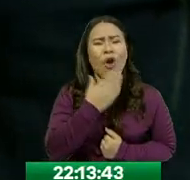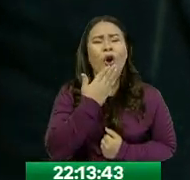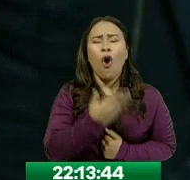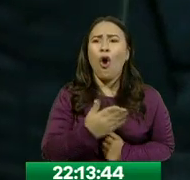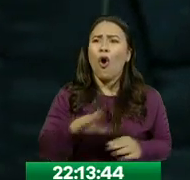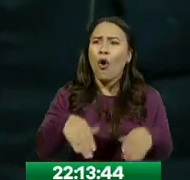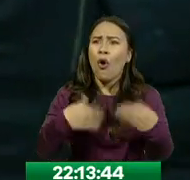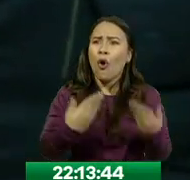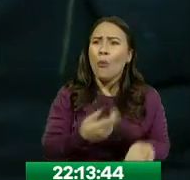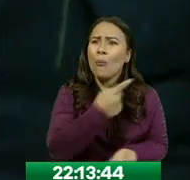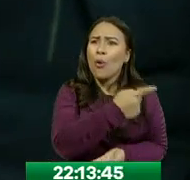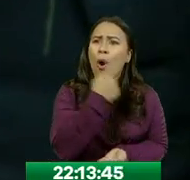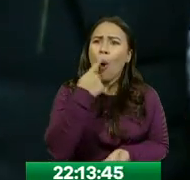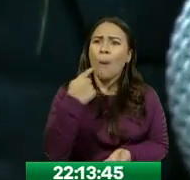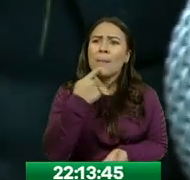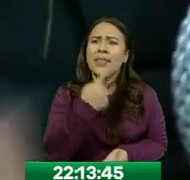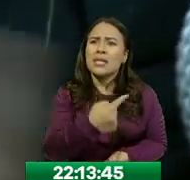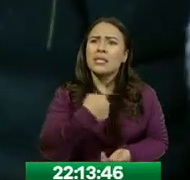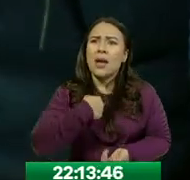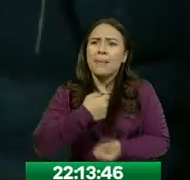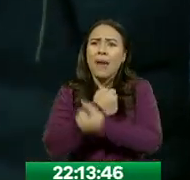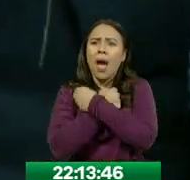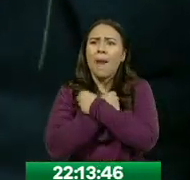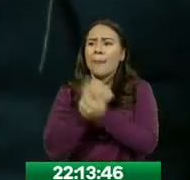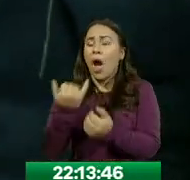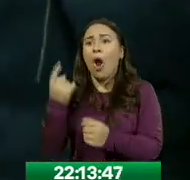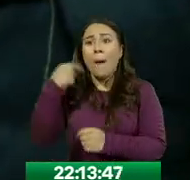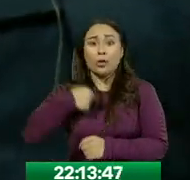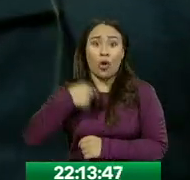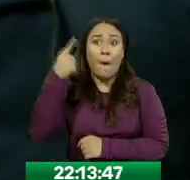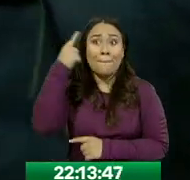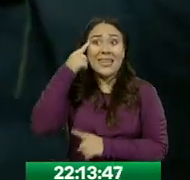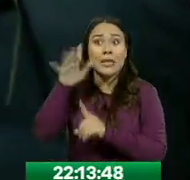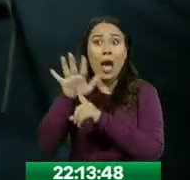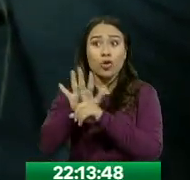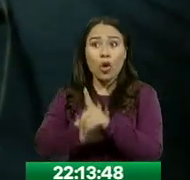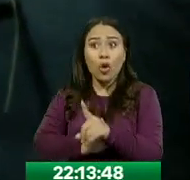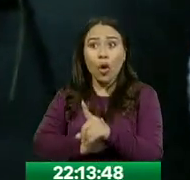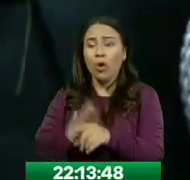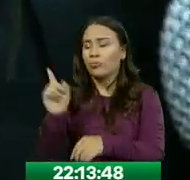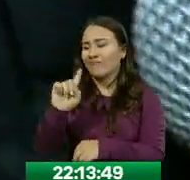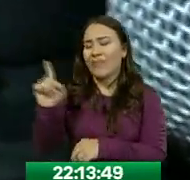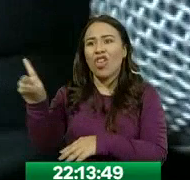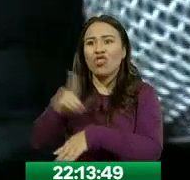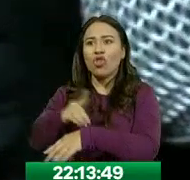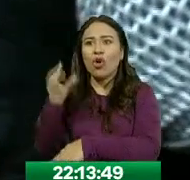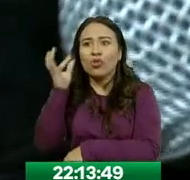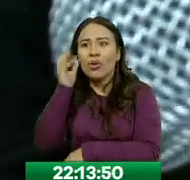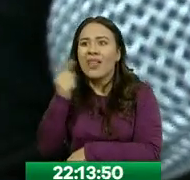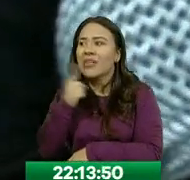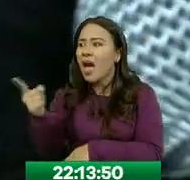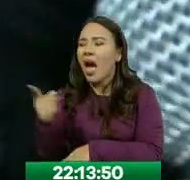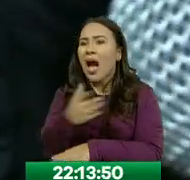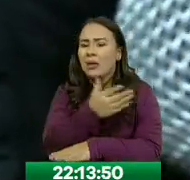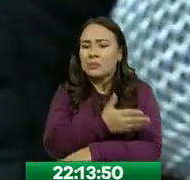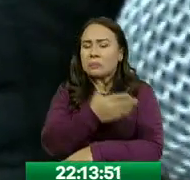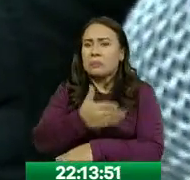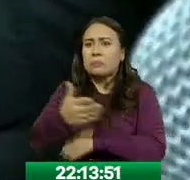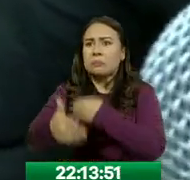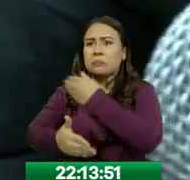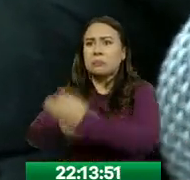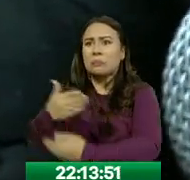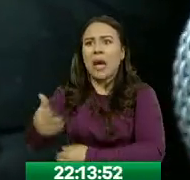dije, solo la manoseó. Pero cuando la doctora dijo, no, esto ya viene, dijo, esto ya ha